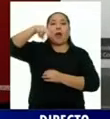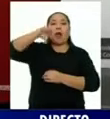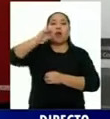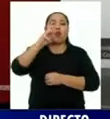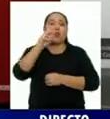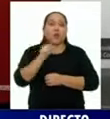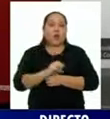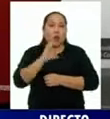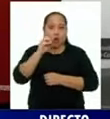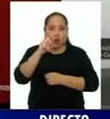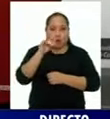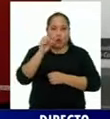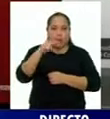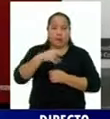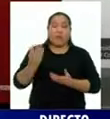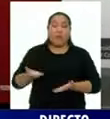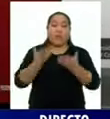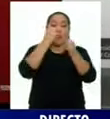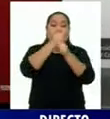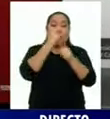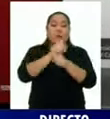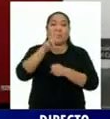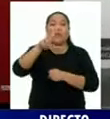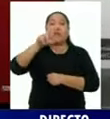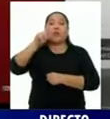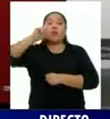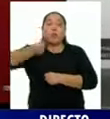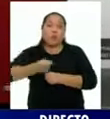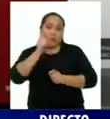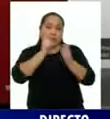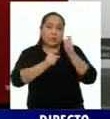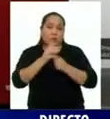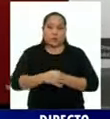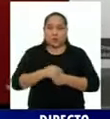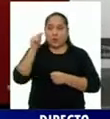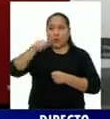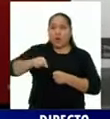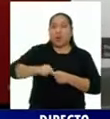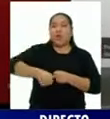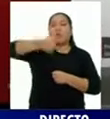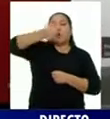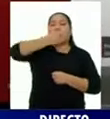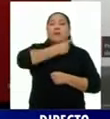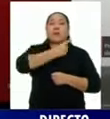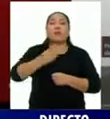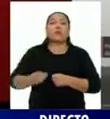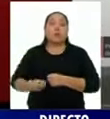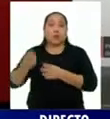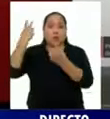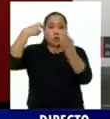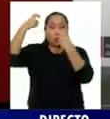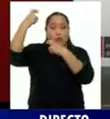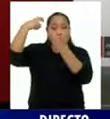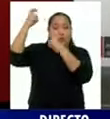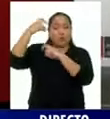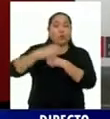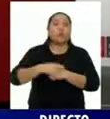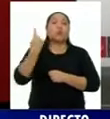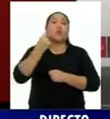daban trabajo a 31.000 personas, pero según el director regional de turismo, solo el 50% ha